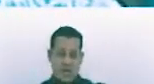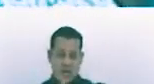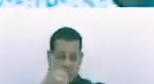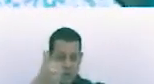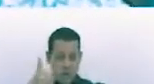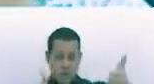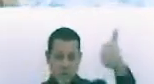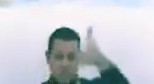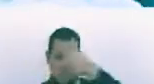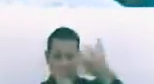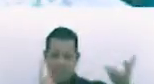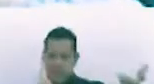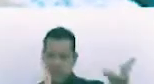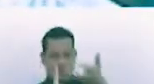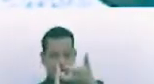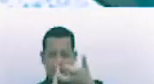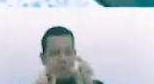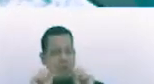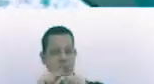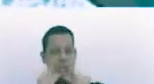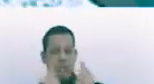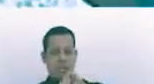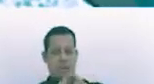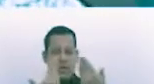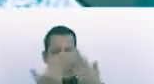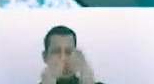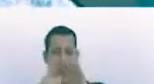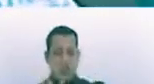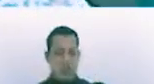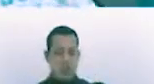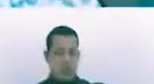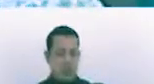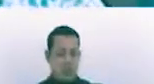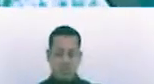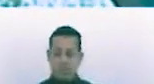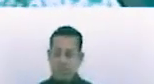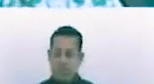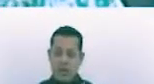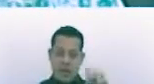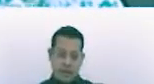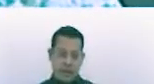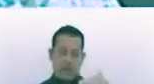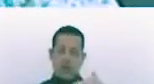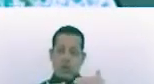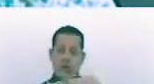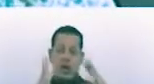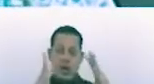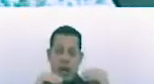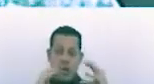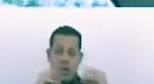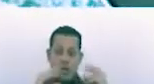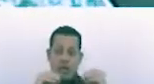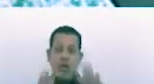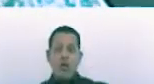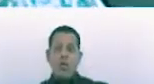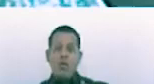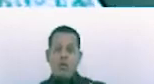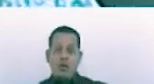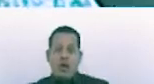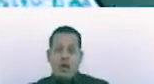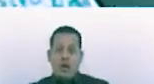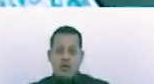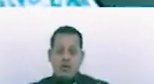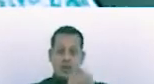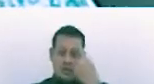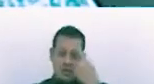que los dirija, sino que tienen cúpulas y diferentes dueños. Acá también se ha hablado acerca de por qué estamos haciendo